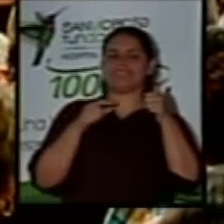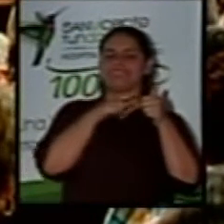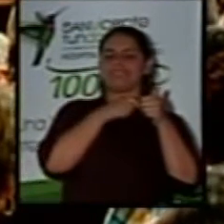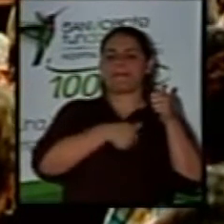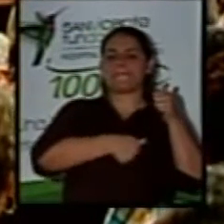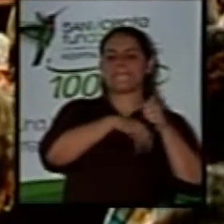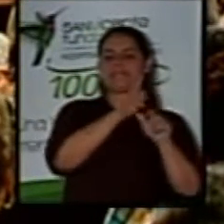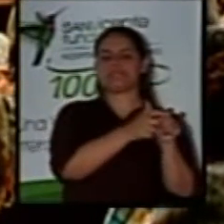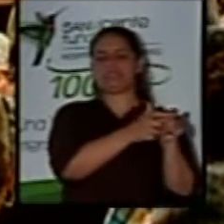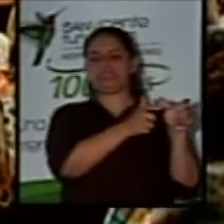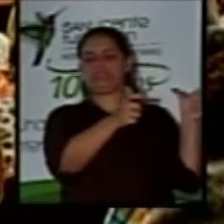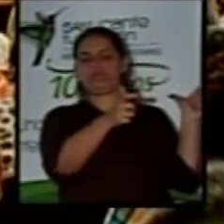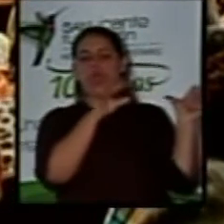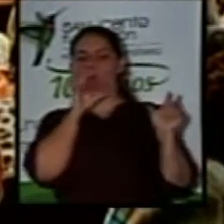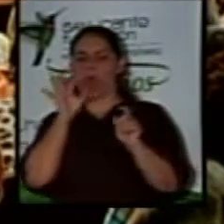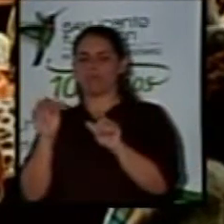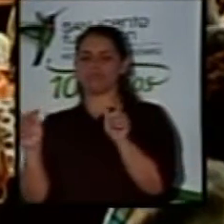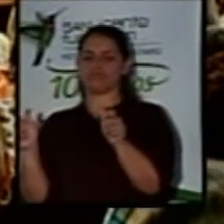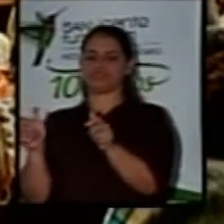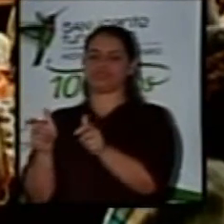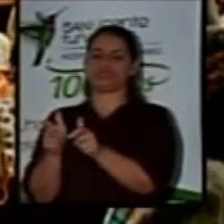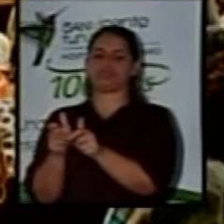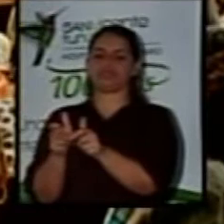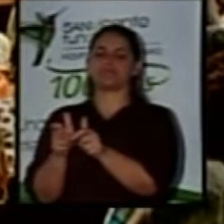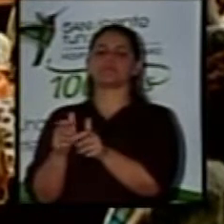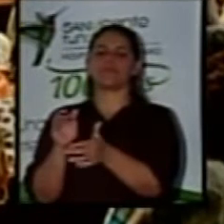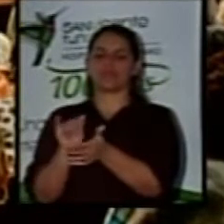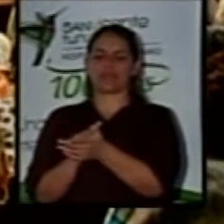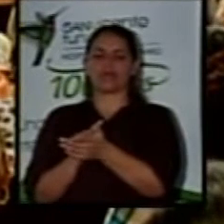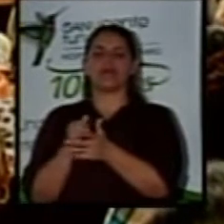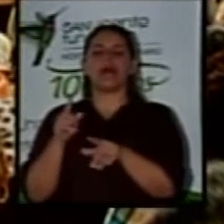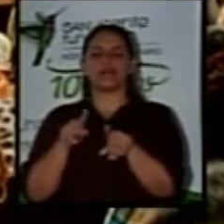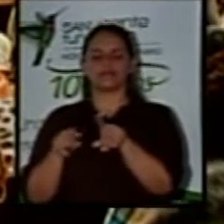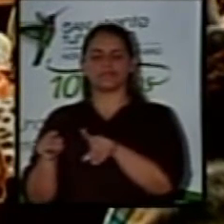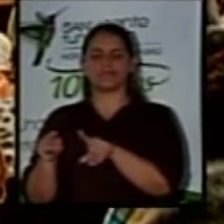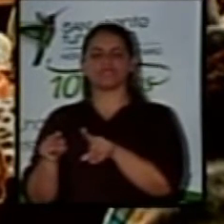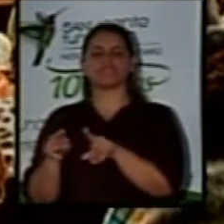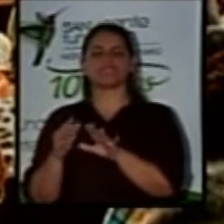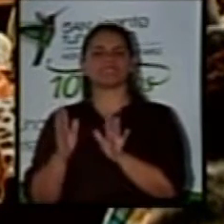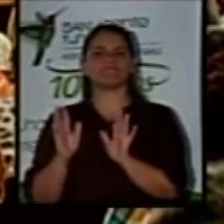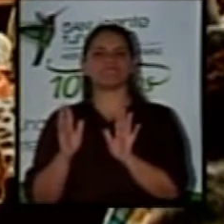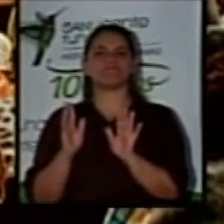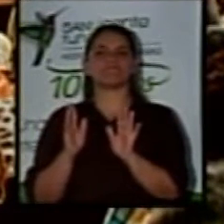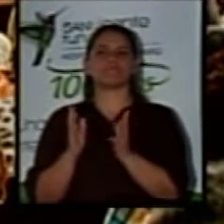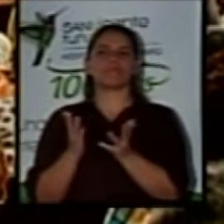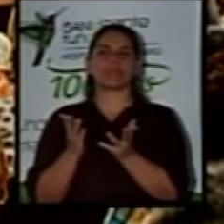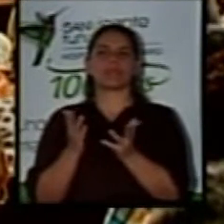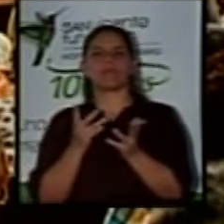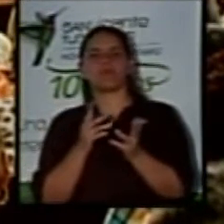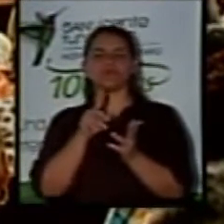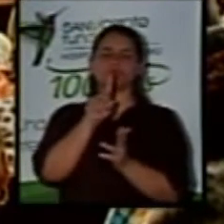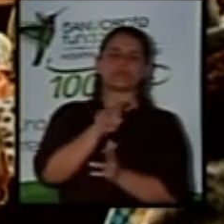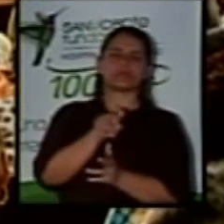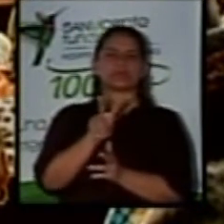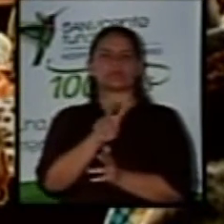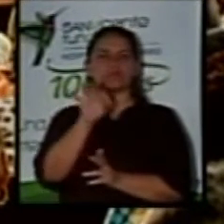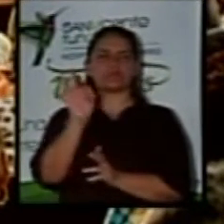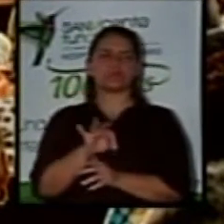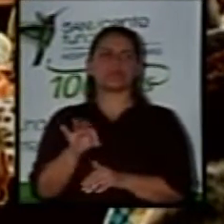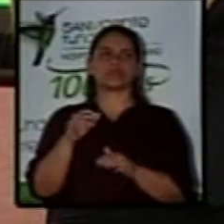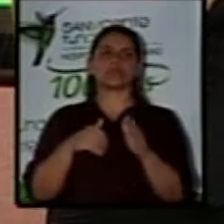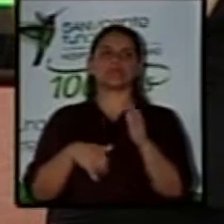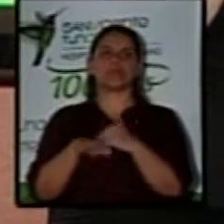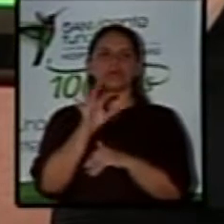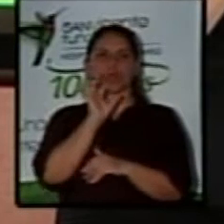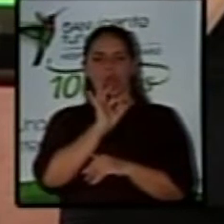las mujeres indudablemente, eso lo han demostrado los diferentes estudios poblacionales, hasta en un 62%